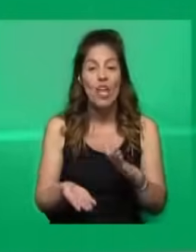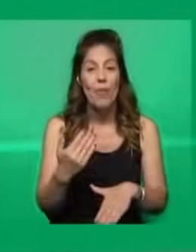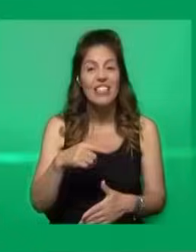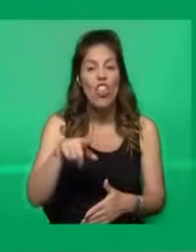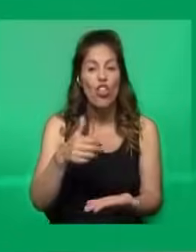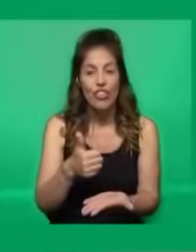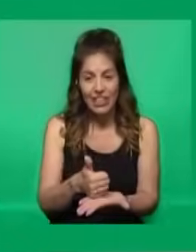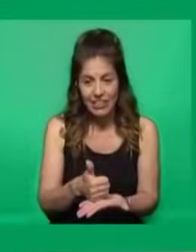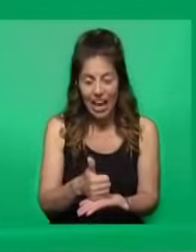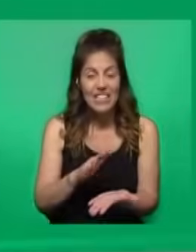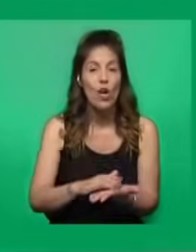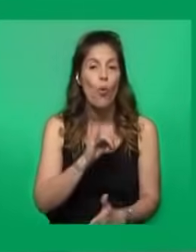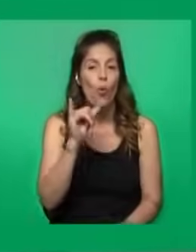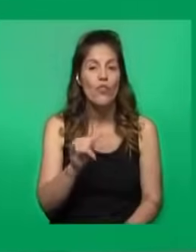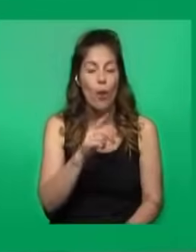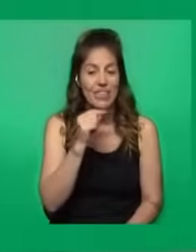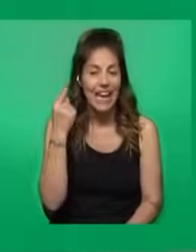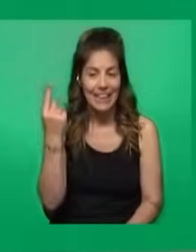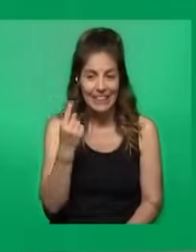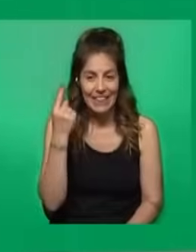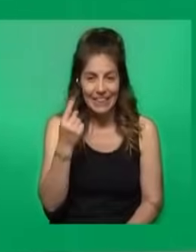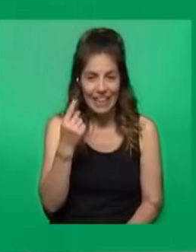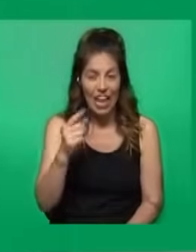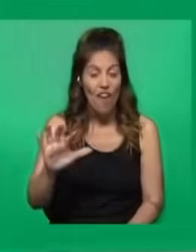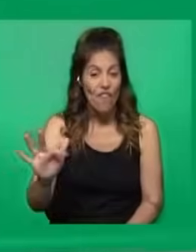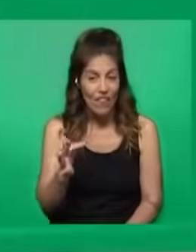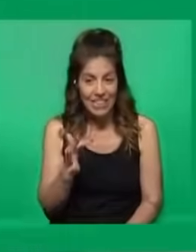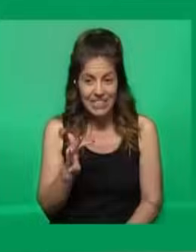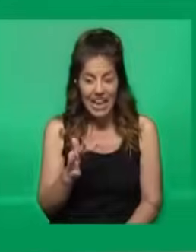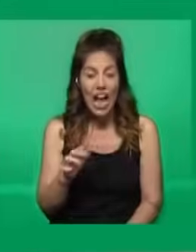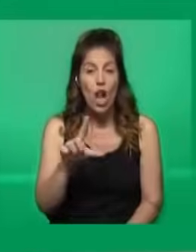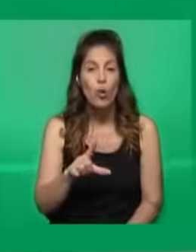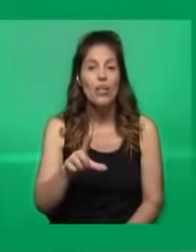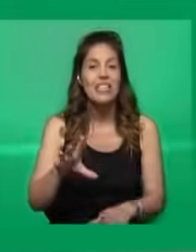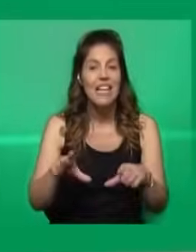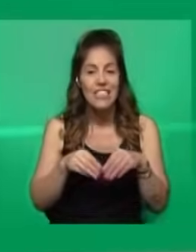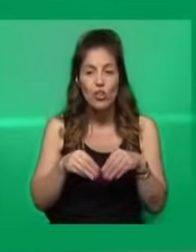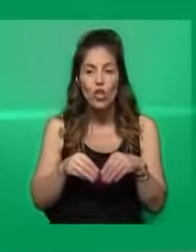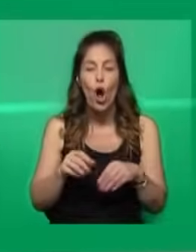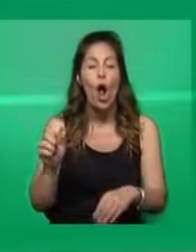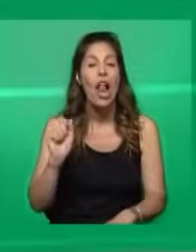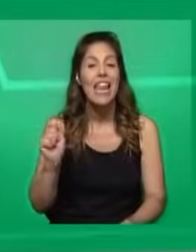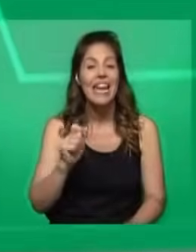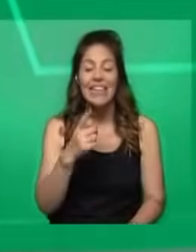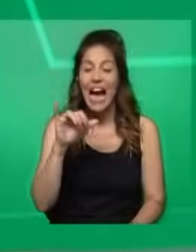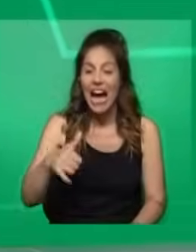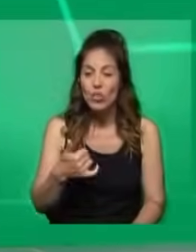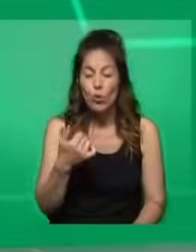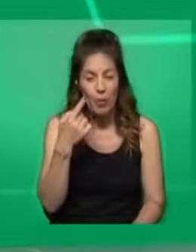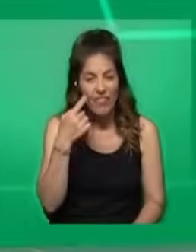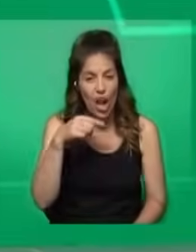paradero según le informaron desde Interpol de Lyon Francia este se aceptó el alerta azul para identificar el lugar